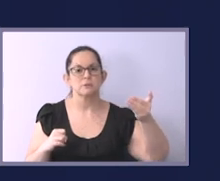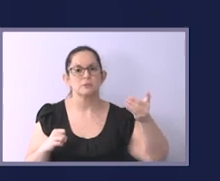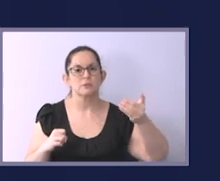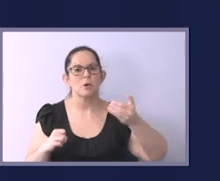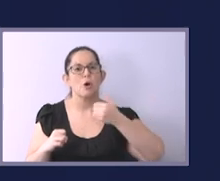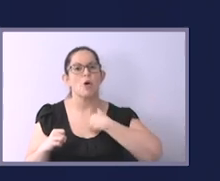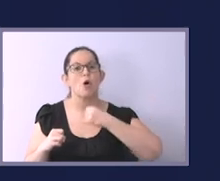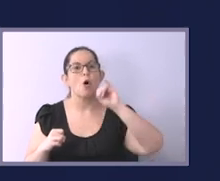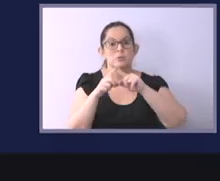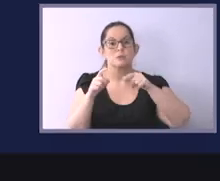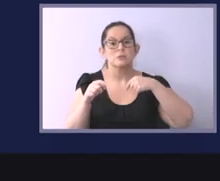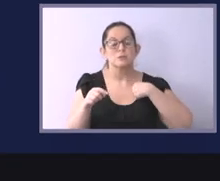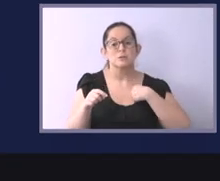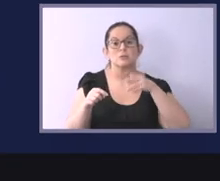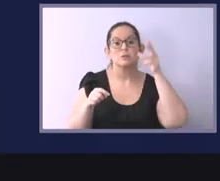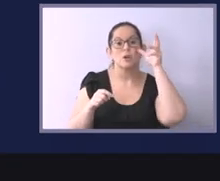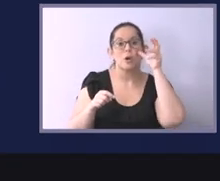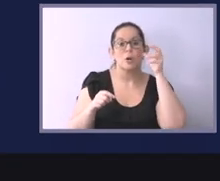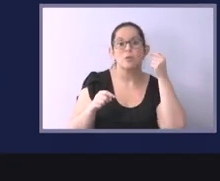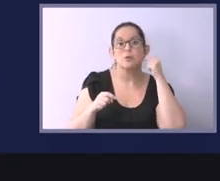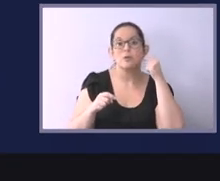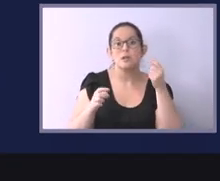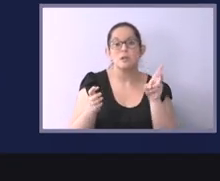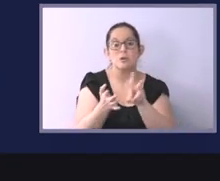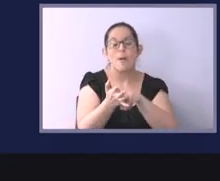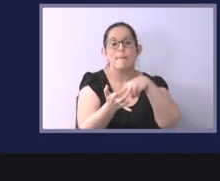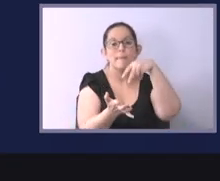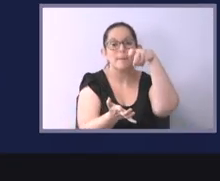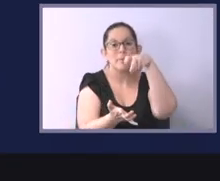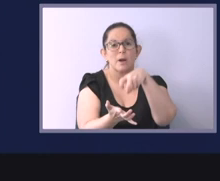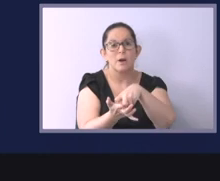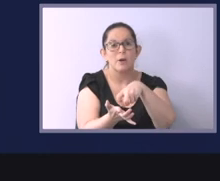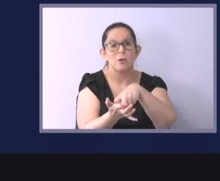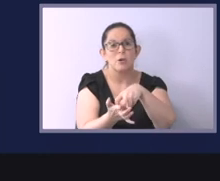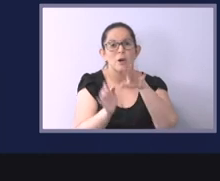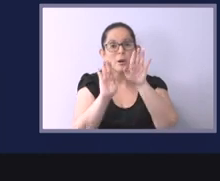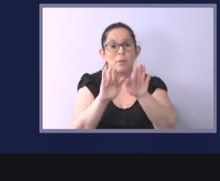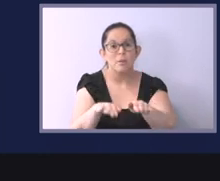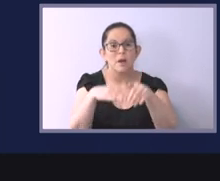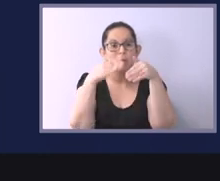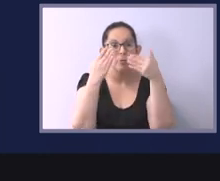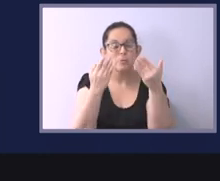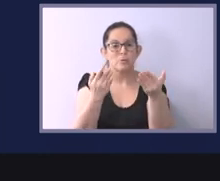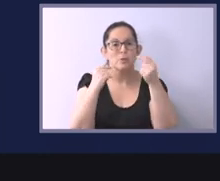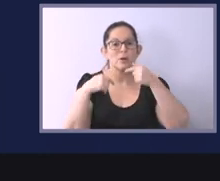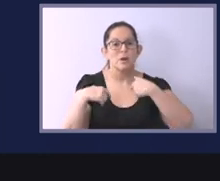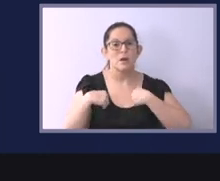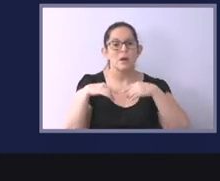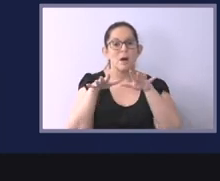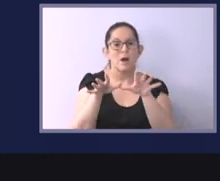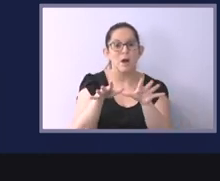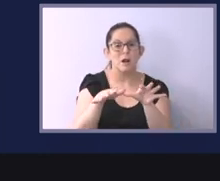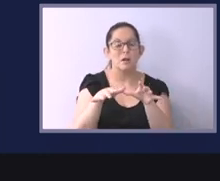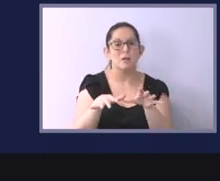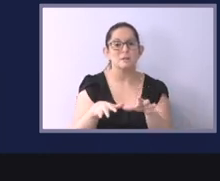después que las hube oído y visto, me postré para adorar a los pies